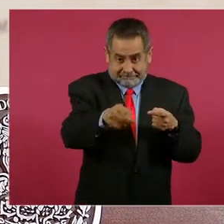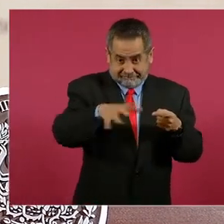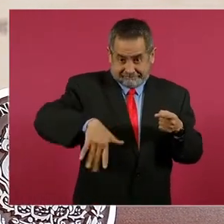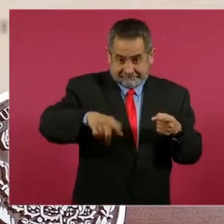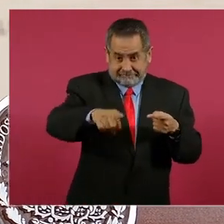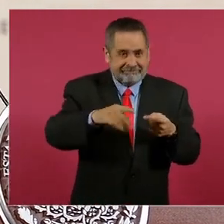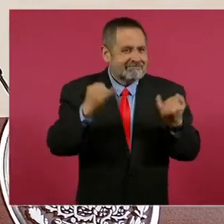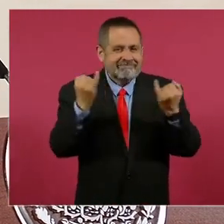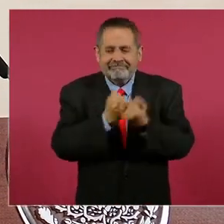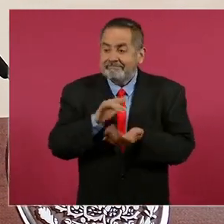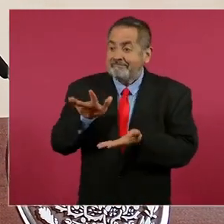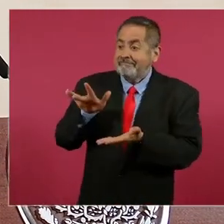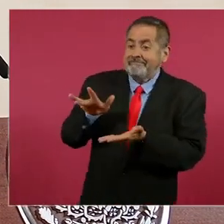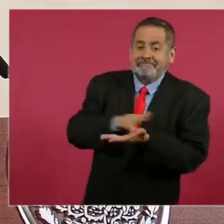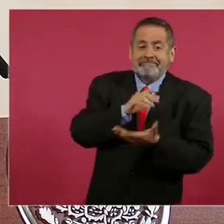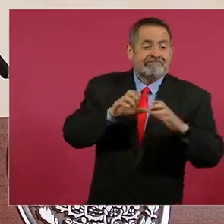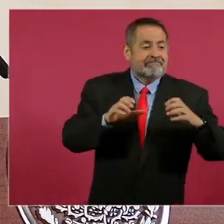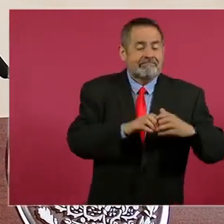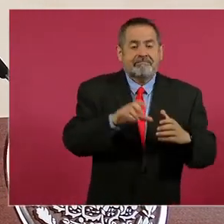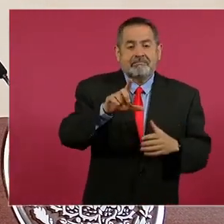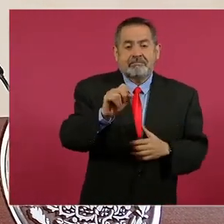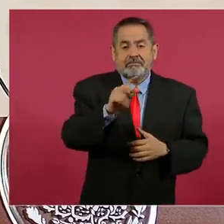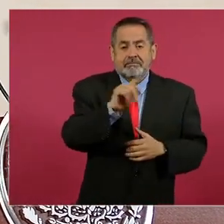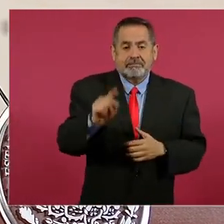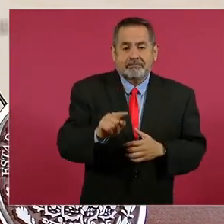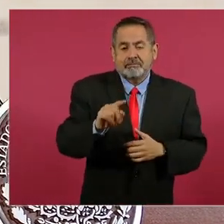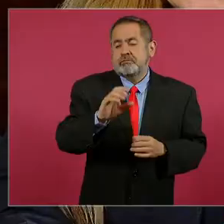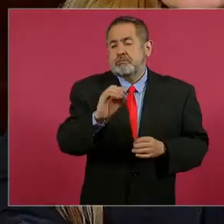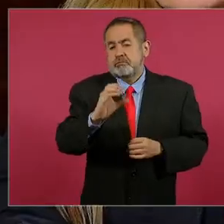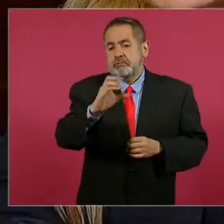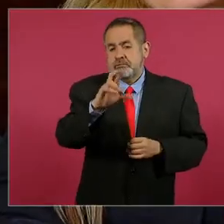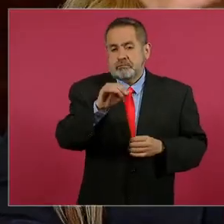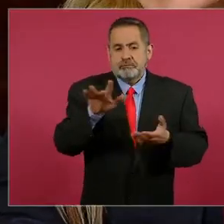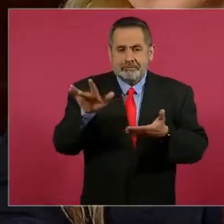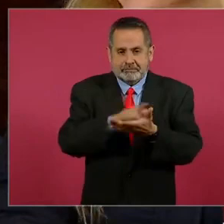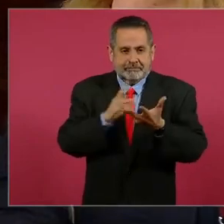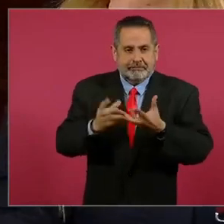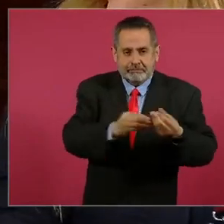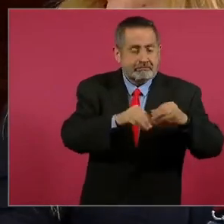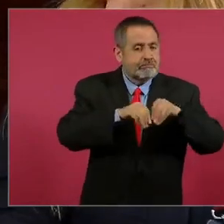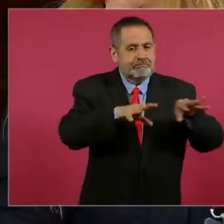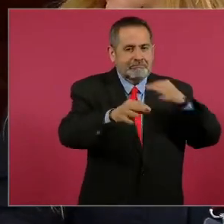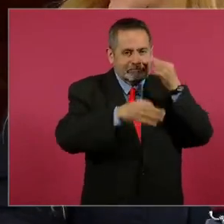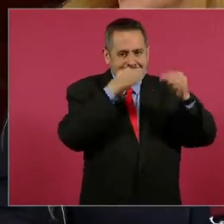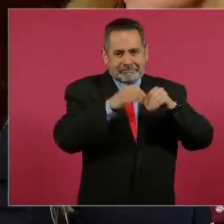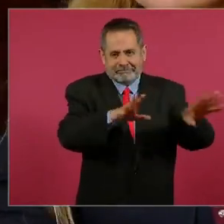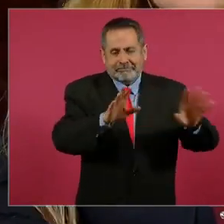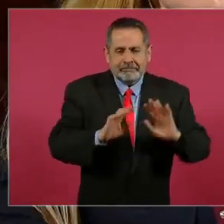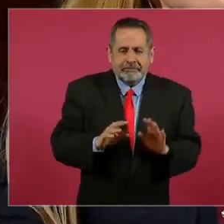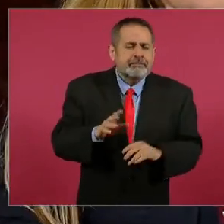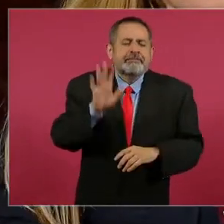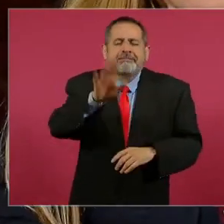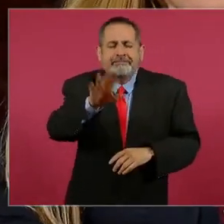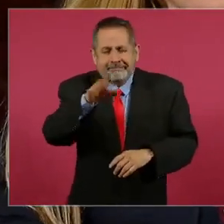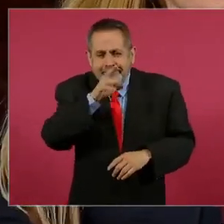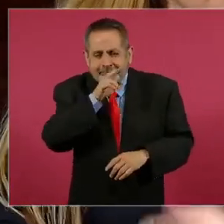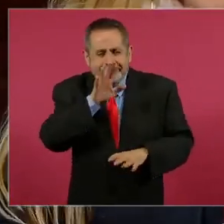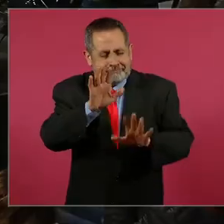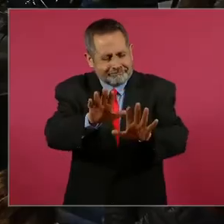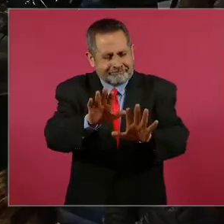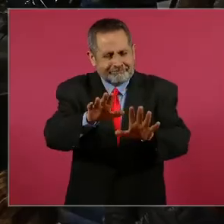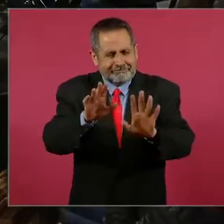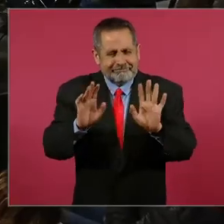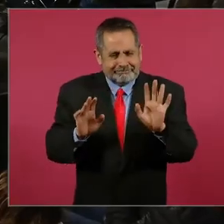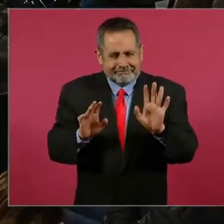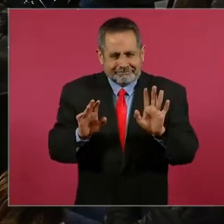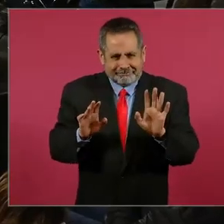retomar o López Dóriga o Ciro Gómez Leiva, no, o Loret de Mola, pero digo, no te, pero también no